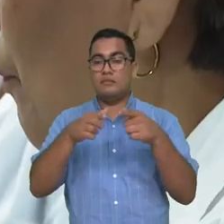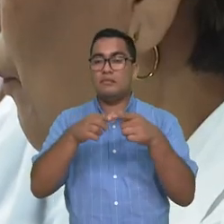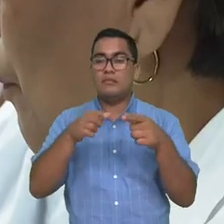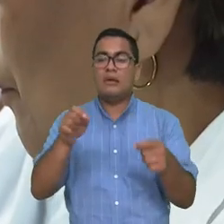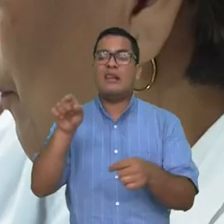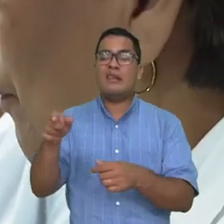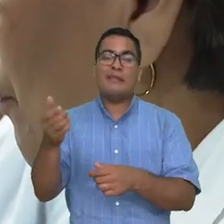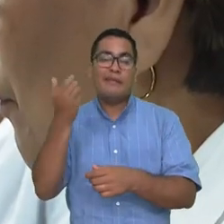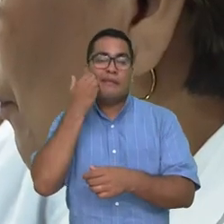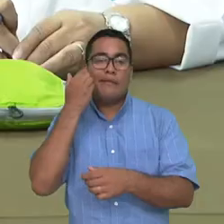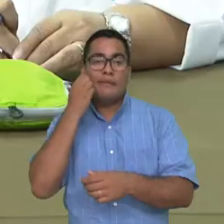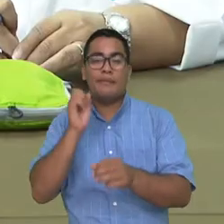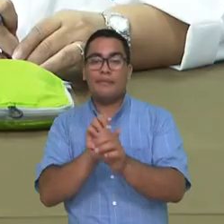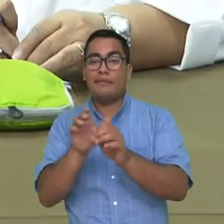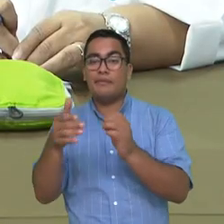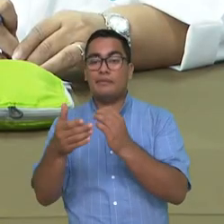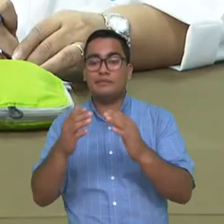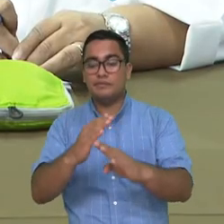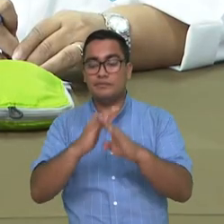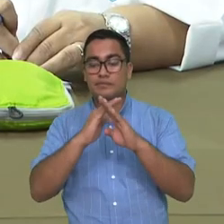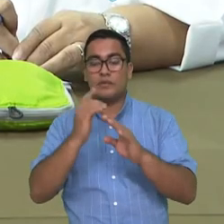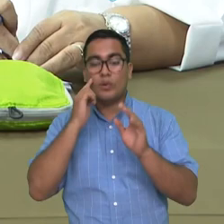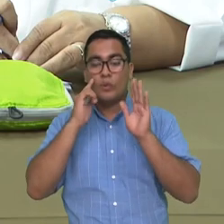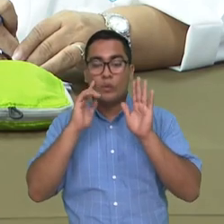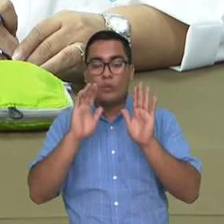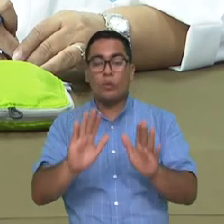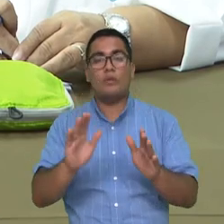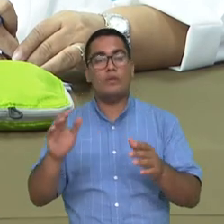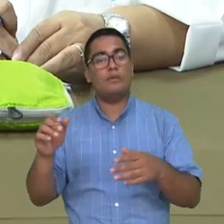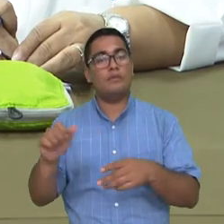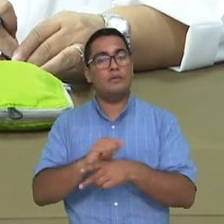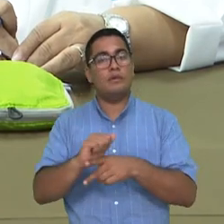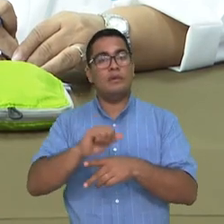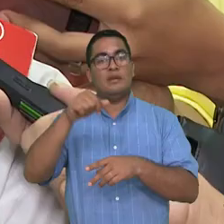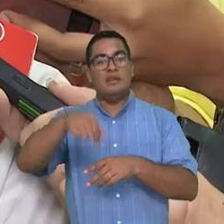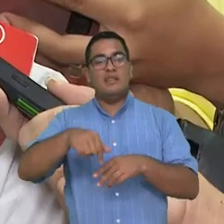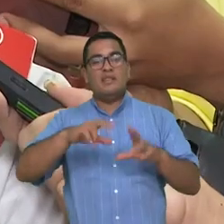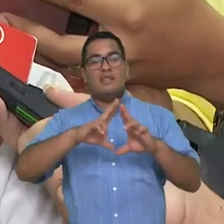del coronavirus COVID-19 que se están aplicando.